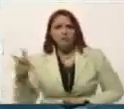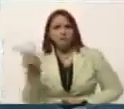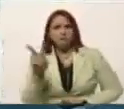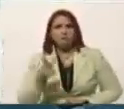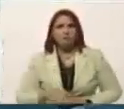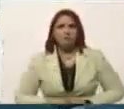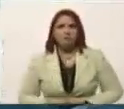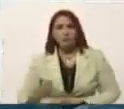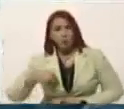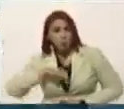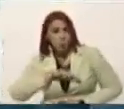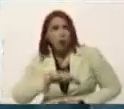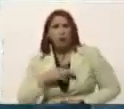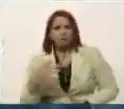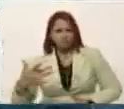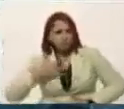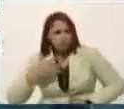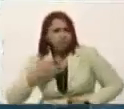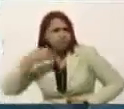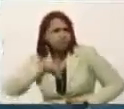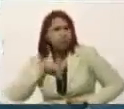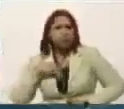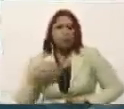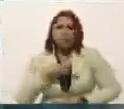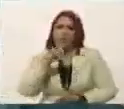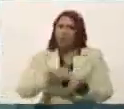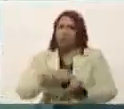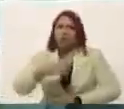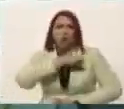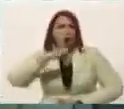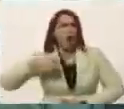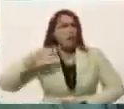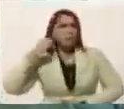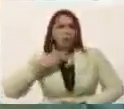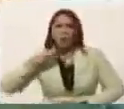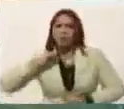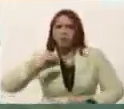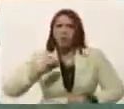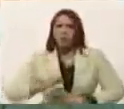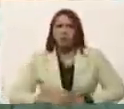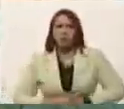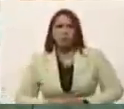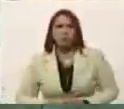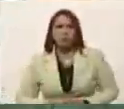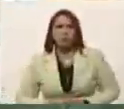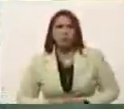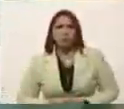Venezuela, nuestra raíz nacional. Somos bolivarianos de raíz.